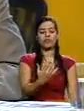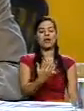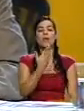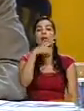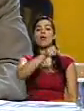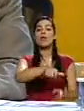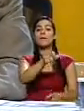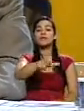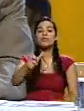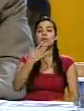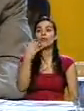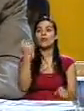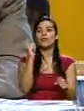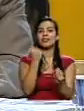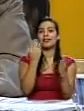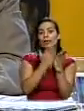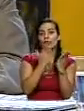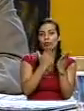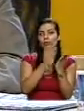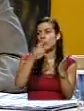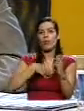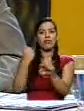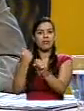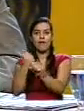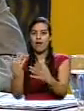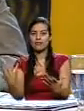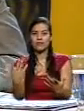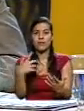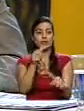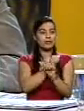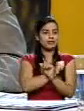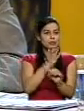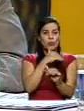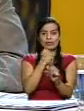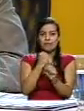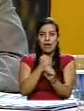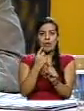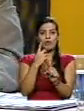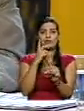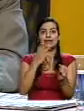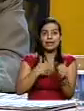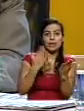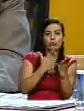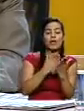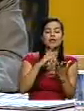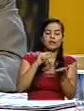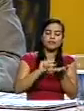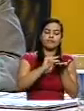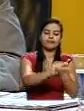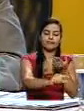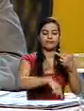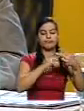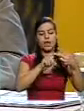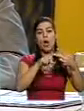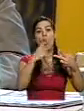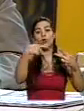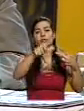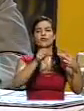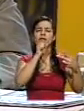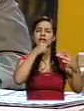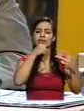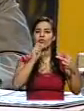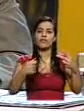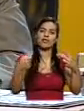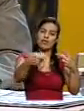beca trabajo o de estudio. ¿Por qué? Porque están desempleados, etcétera, etcétera. Los de pensión de vejez, los viejitos. Allí